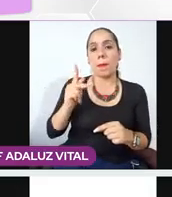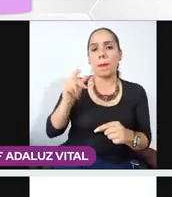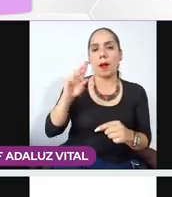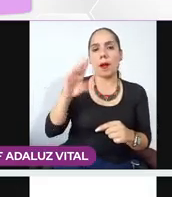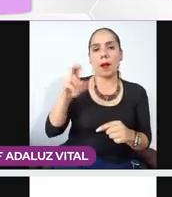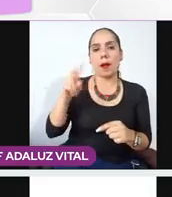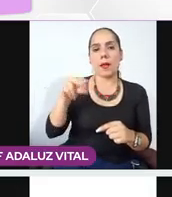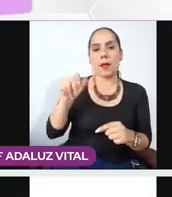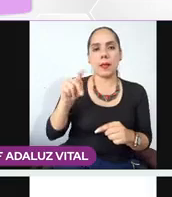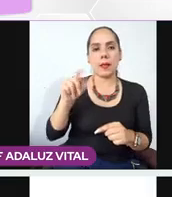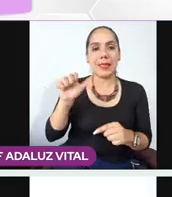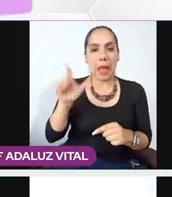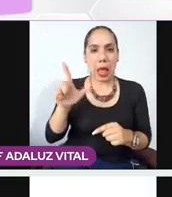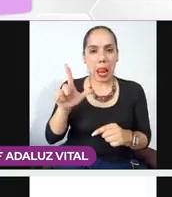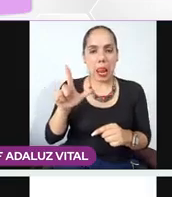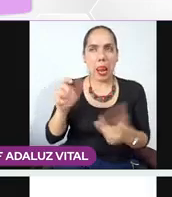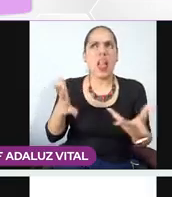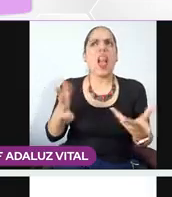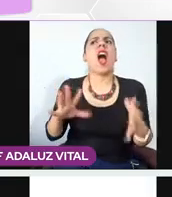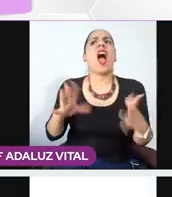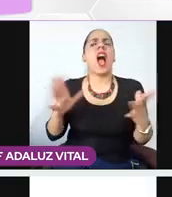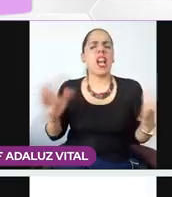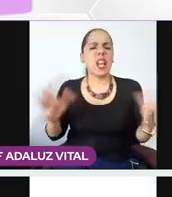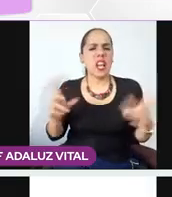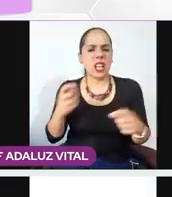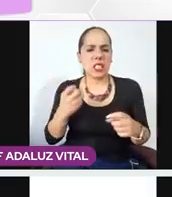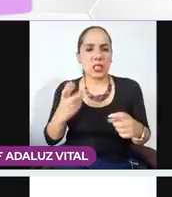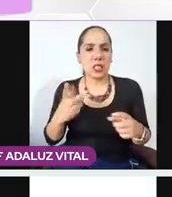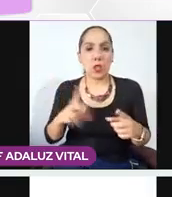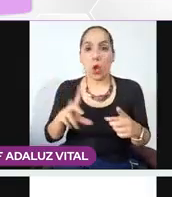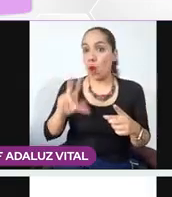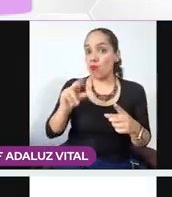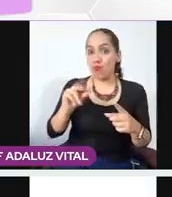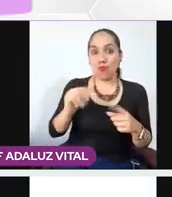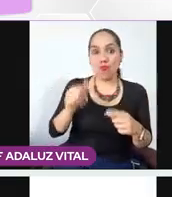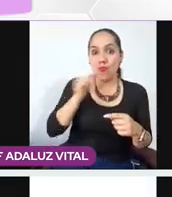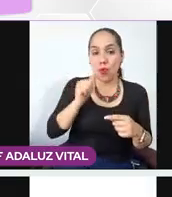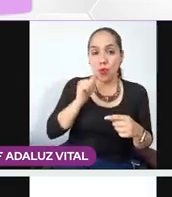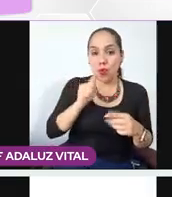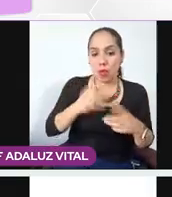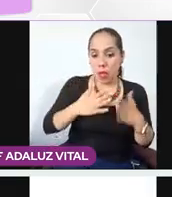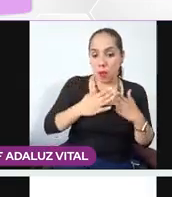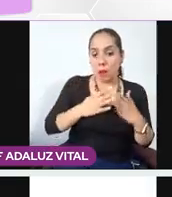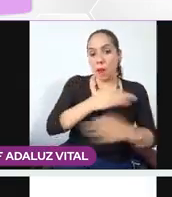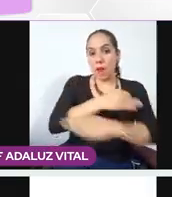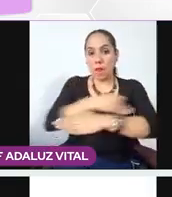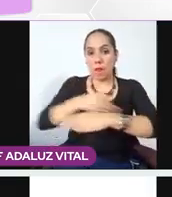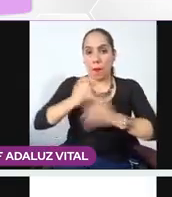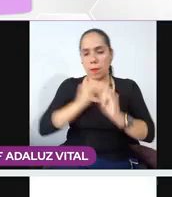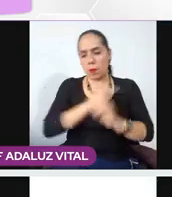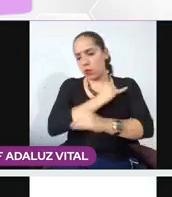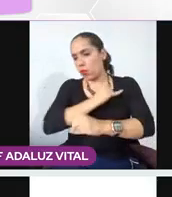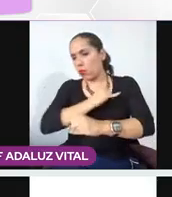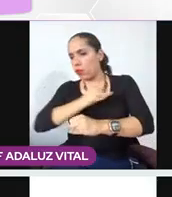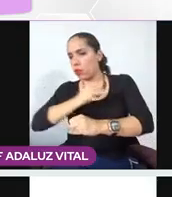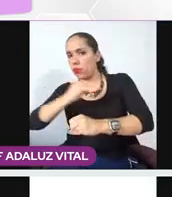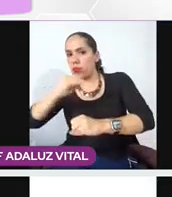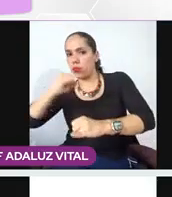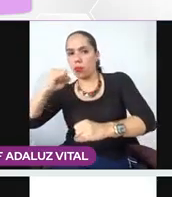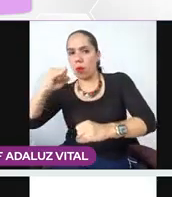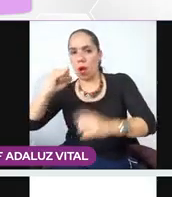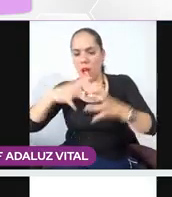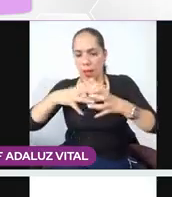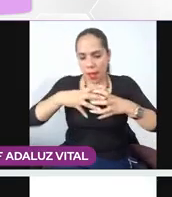No, se forma una familia extensa después o reconstruida cuando papá o mamá, quien está a cargo de la